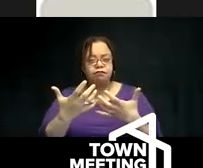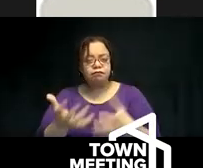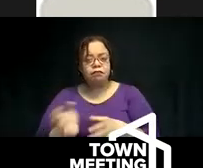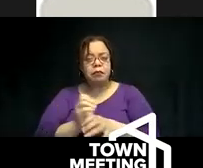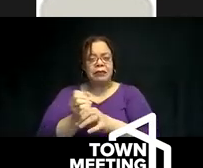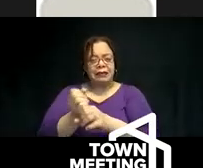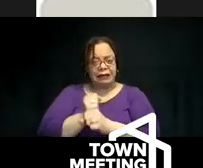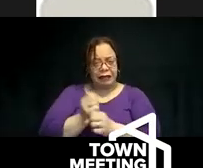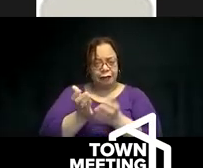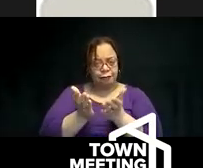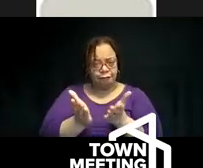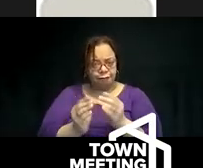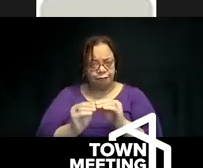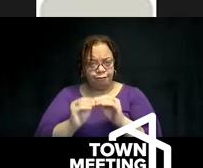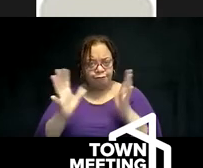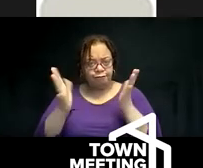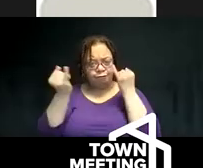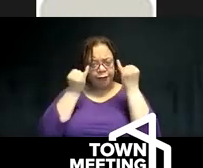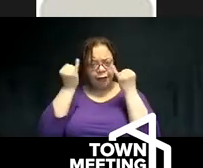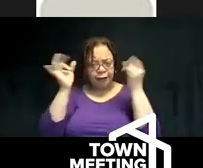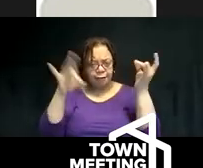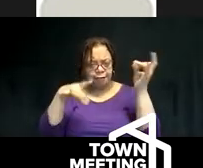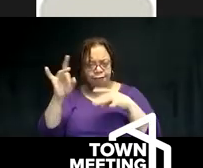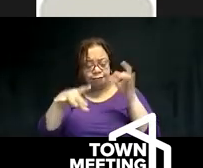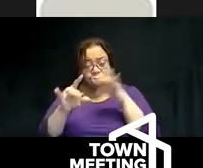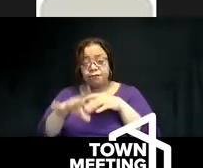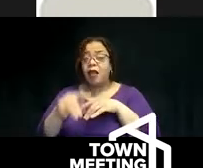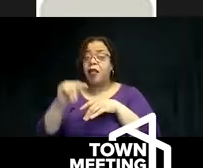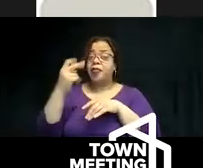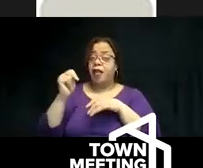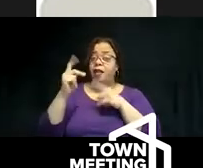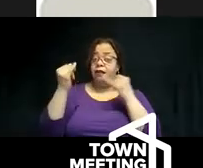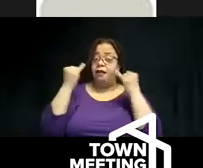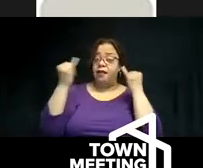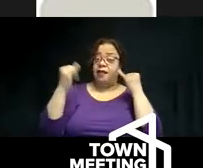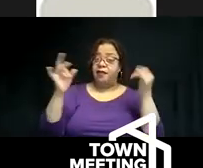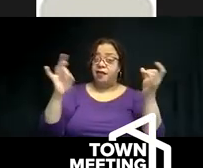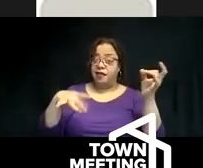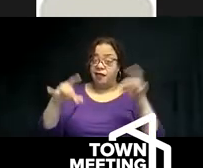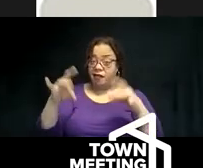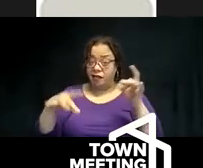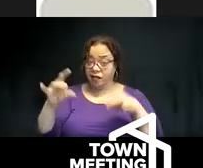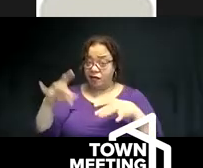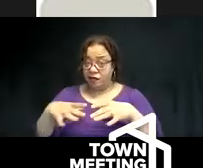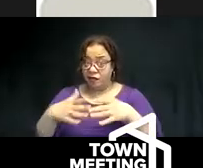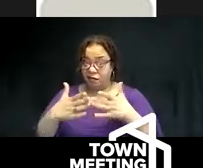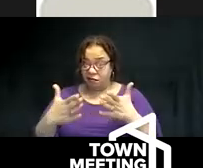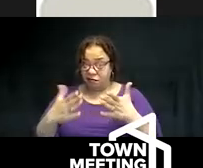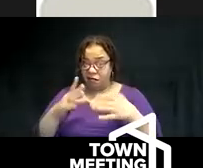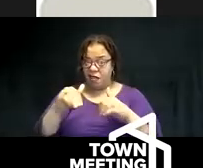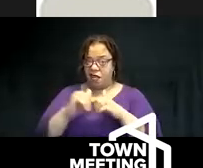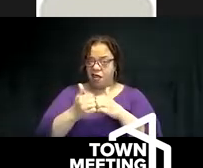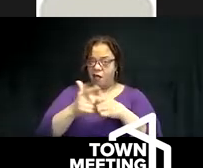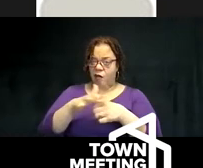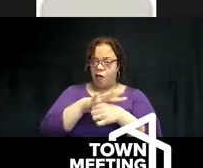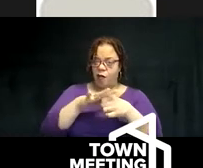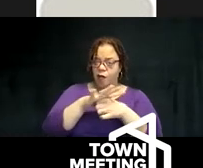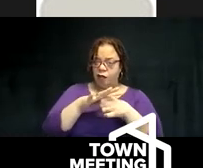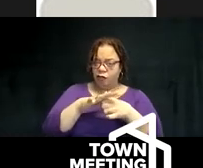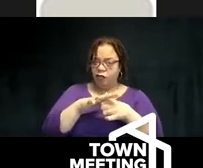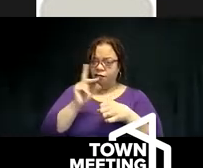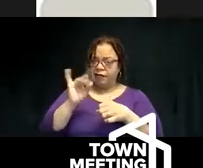quería ver unas ideas de cómo se puede usar o armificar su data